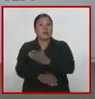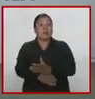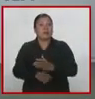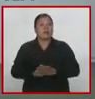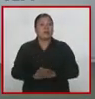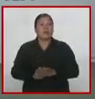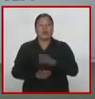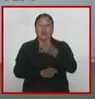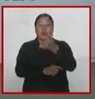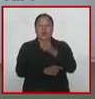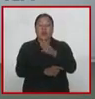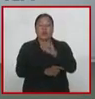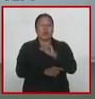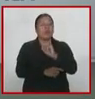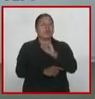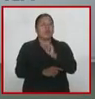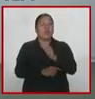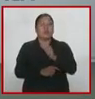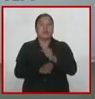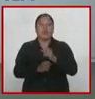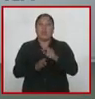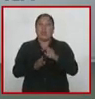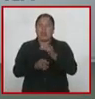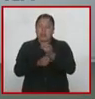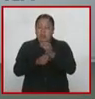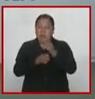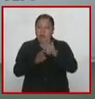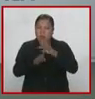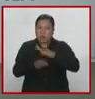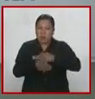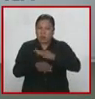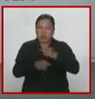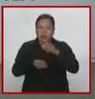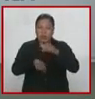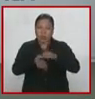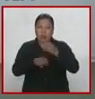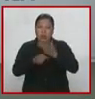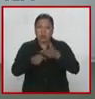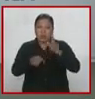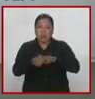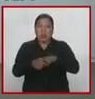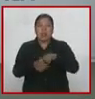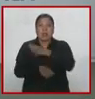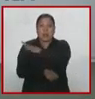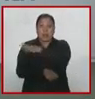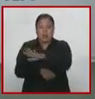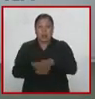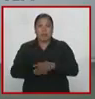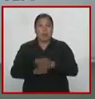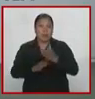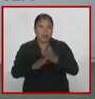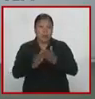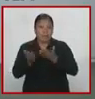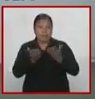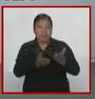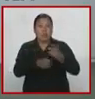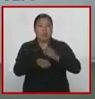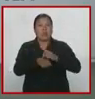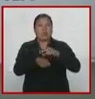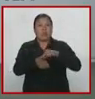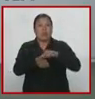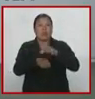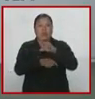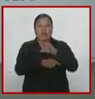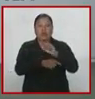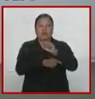yuri roldán aragón quien es infectólogo del hospital doctor aurelio valdivieso y sin más preámbulo queremos y acceder la palabra a la doctora